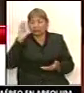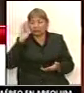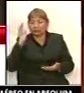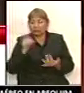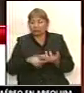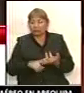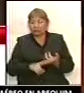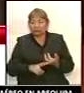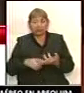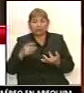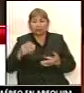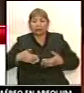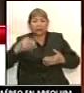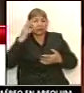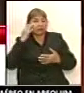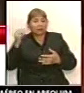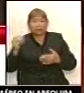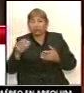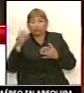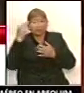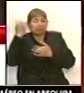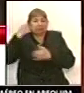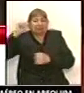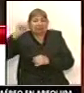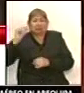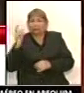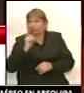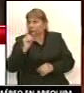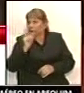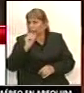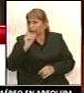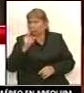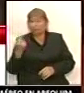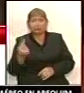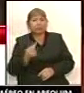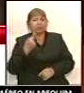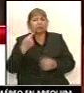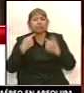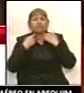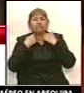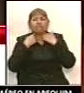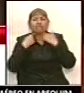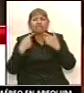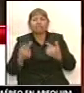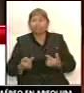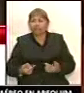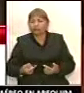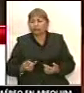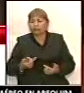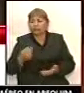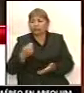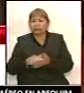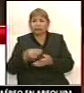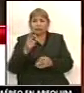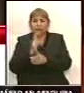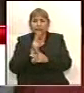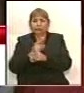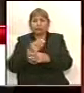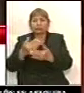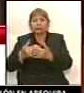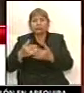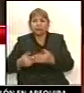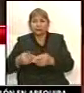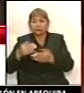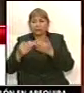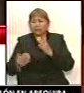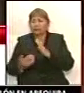ni porque son incapaces o indolentes de no querer pagar, simplemente perdieron por una falta de prevención y de